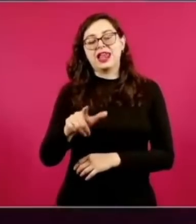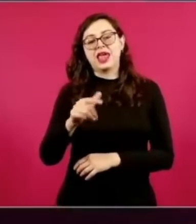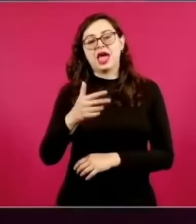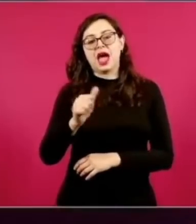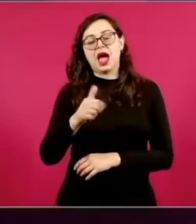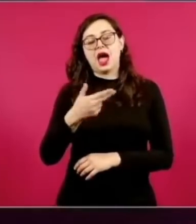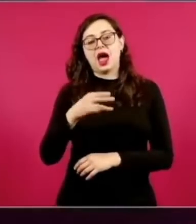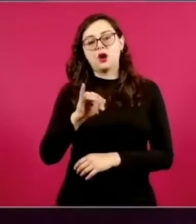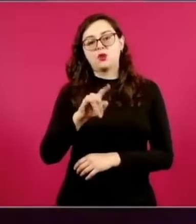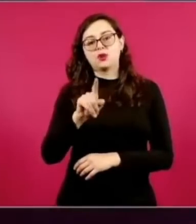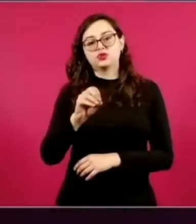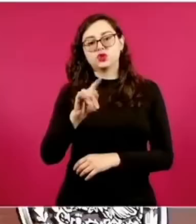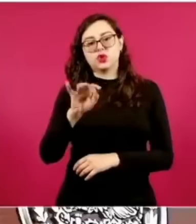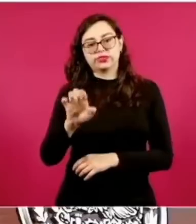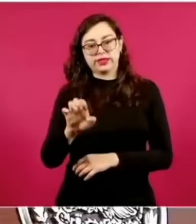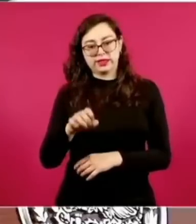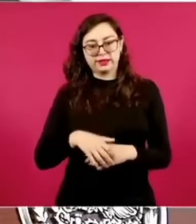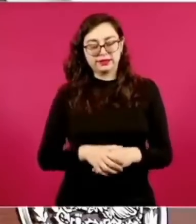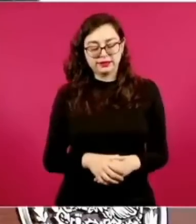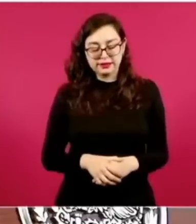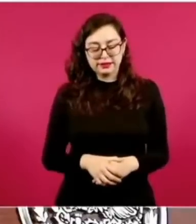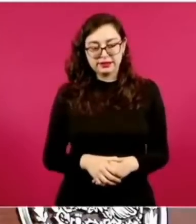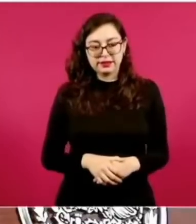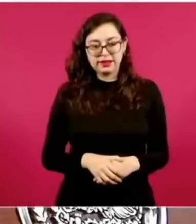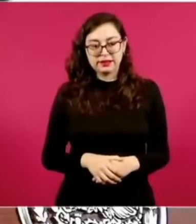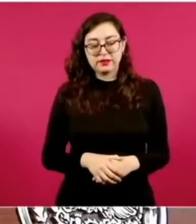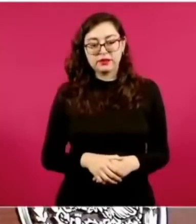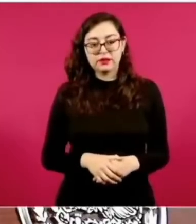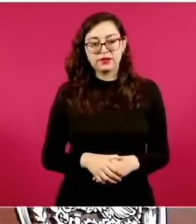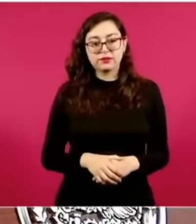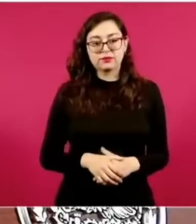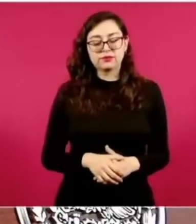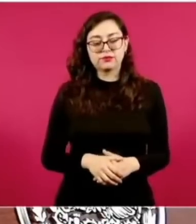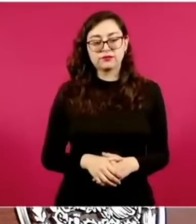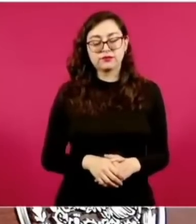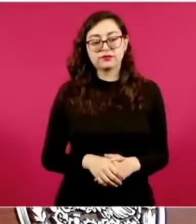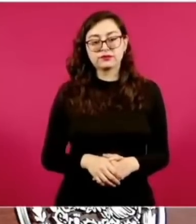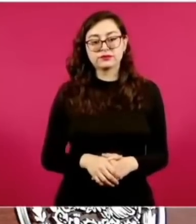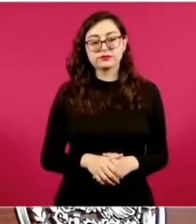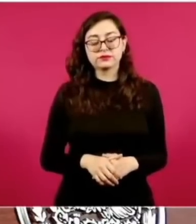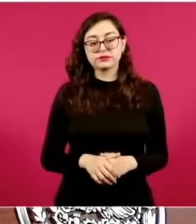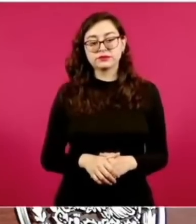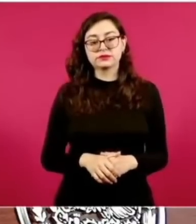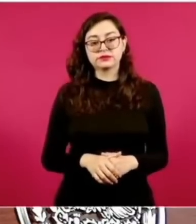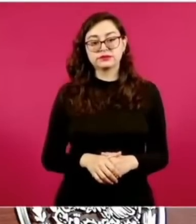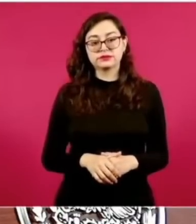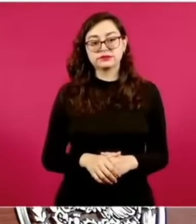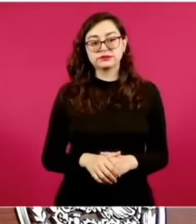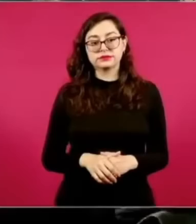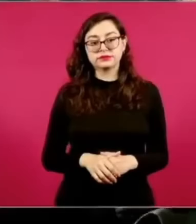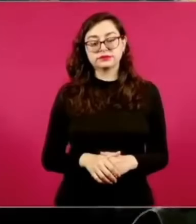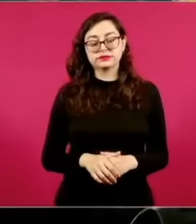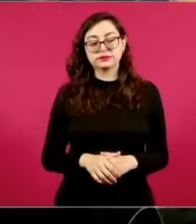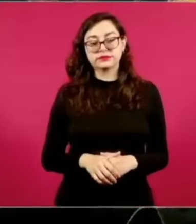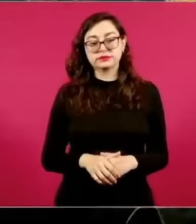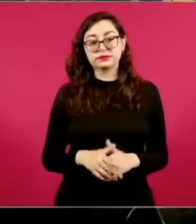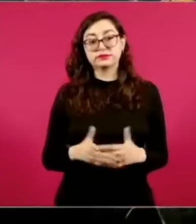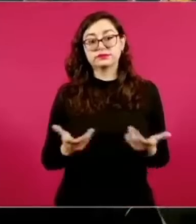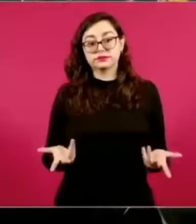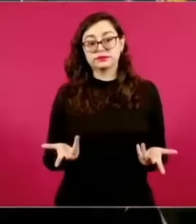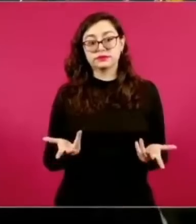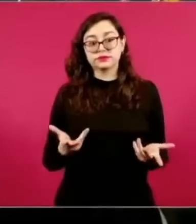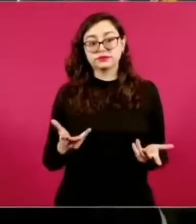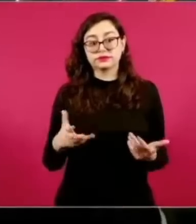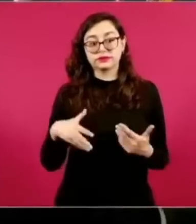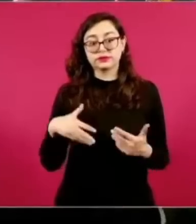la sala principal, ahora que estamos en esta nueva etapa de reuniones